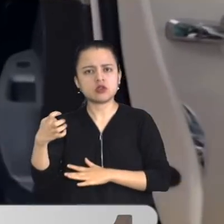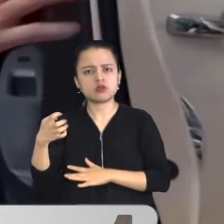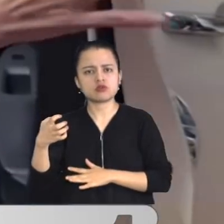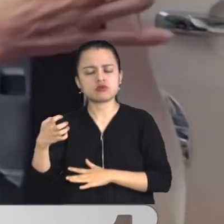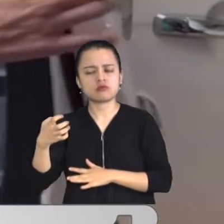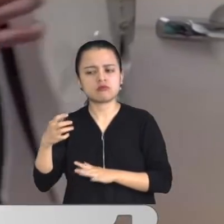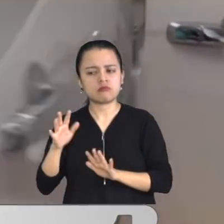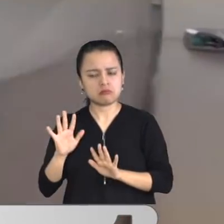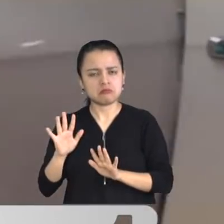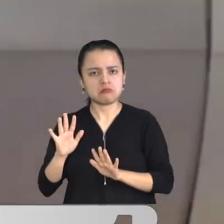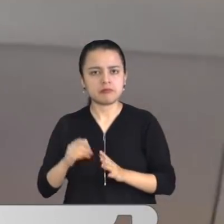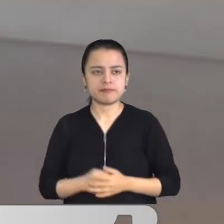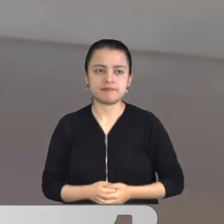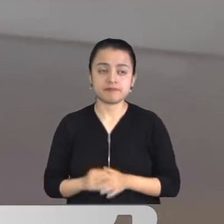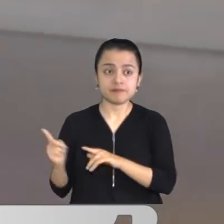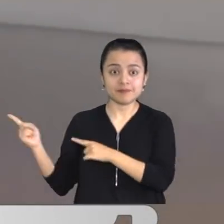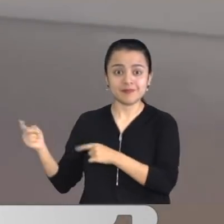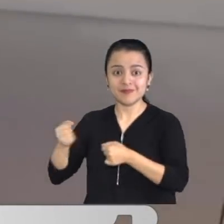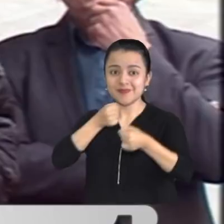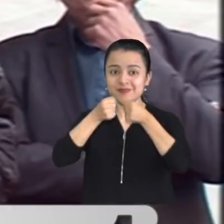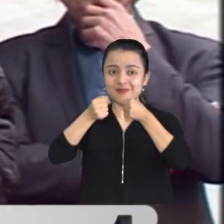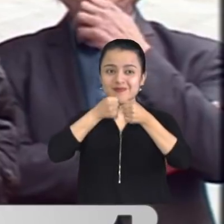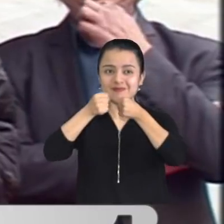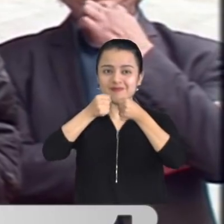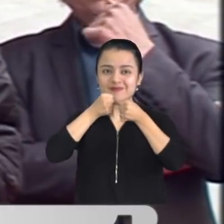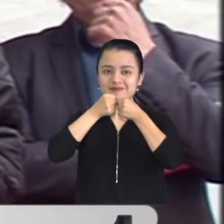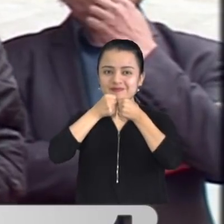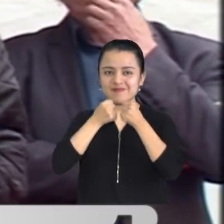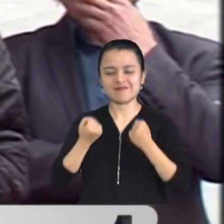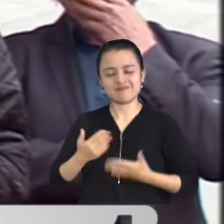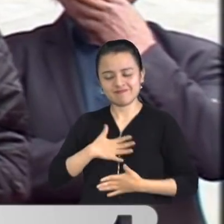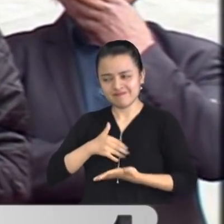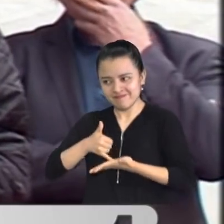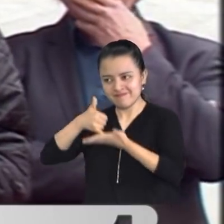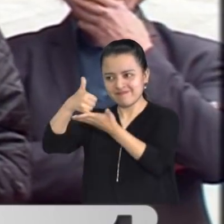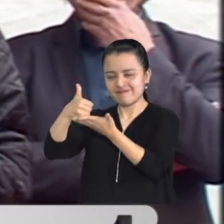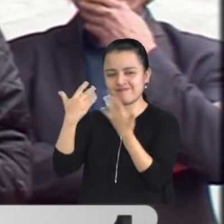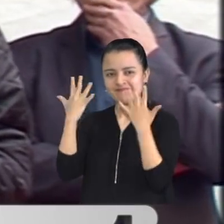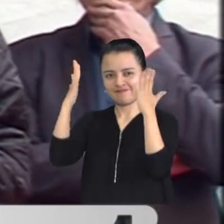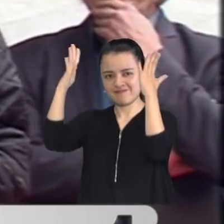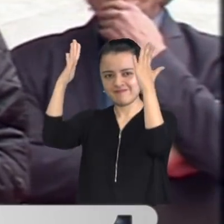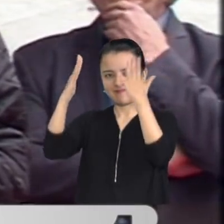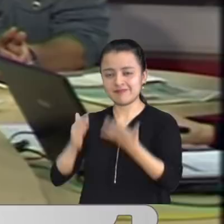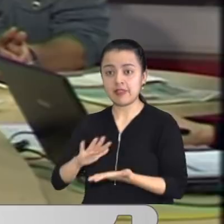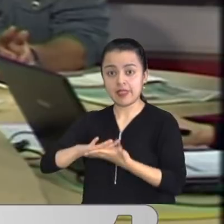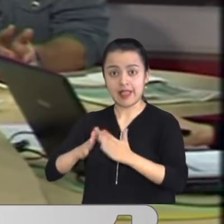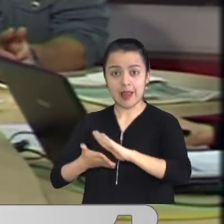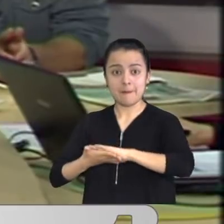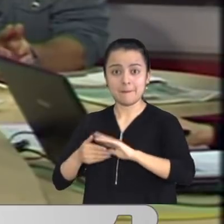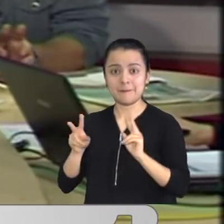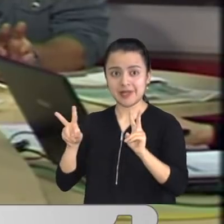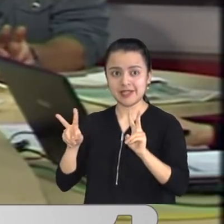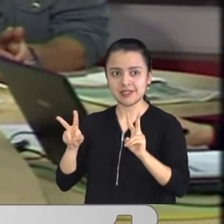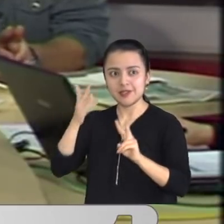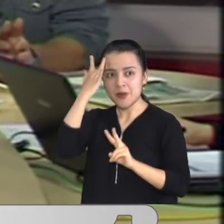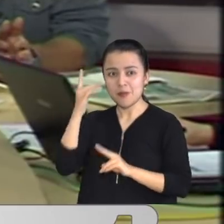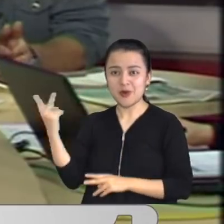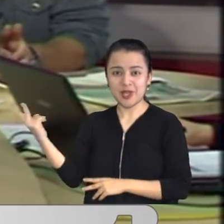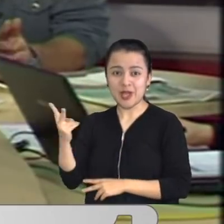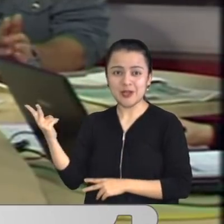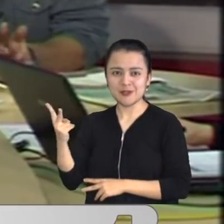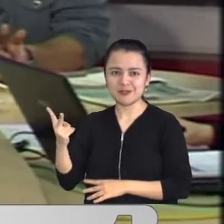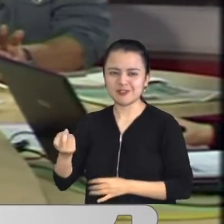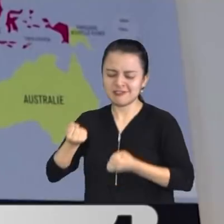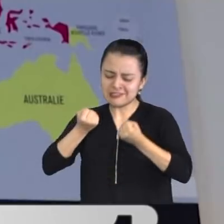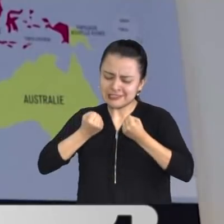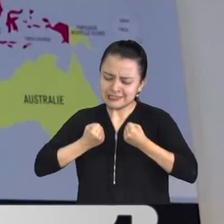Los periodistas María Reza y Dmitry Muratov fueron condecorados con el Premio Nobel de la Paz por sus esfuerzos para salvaguardar la libertad